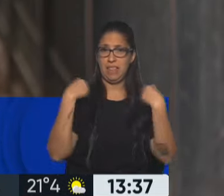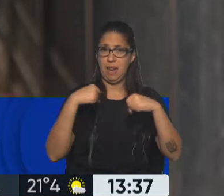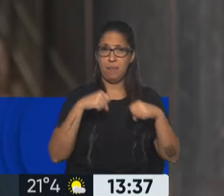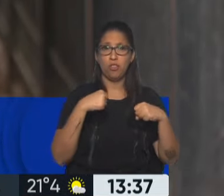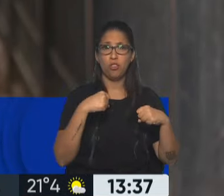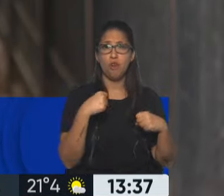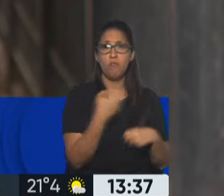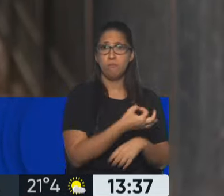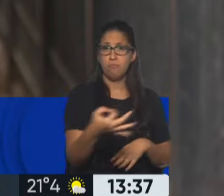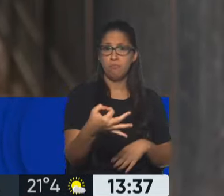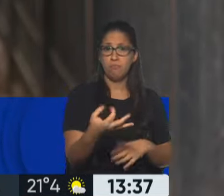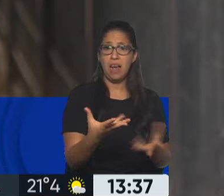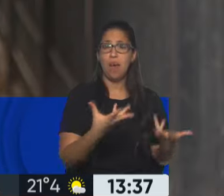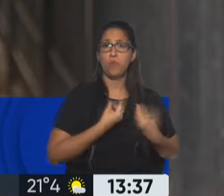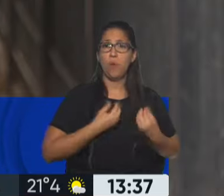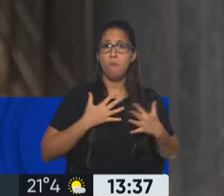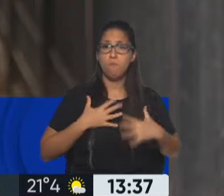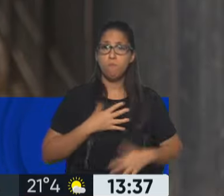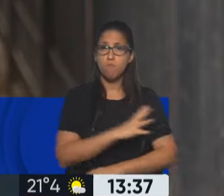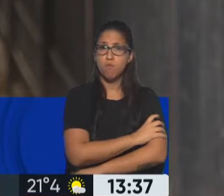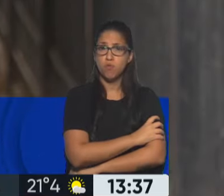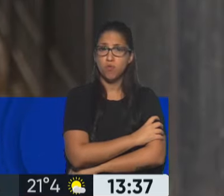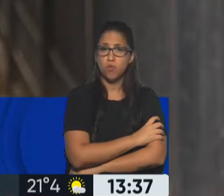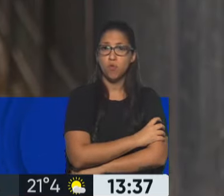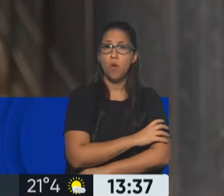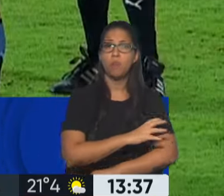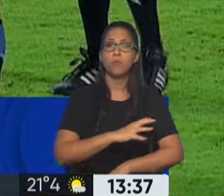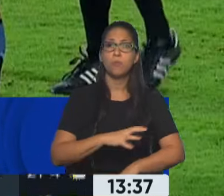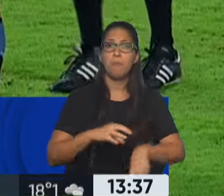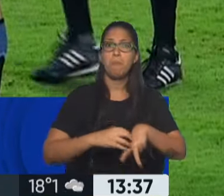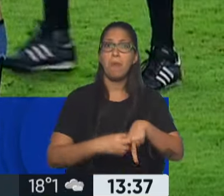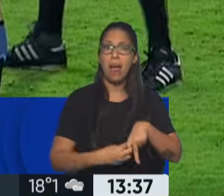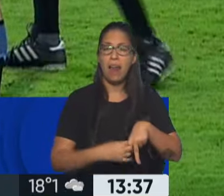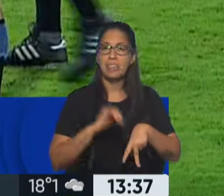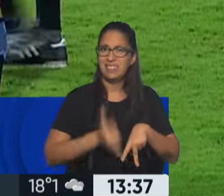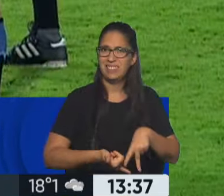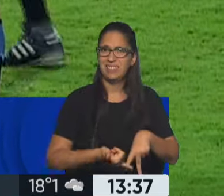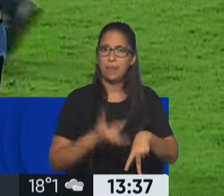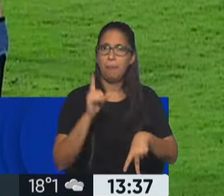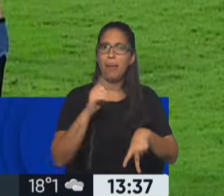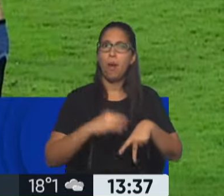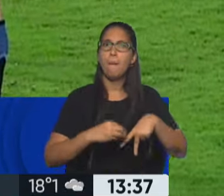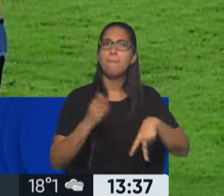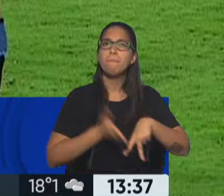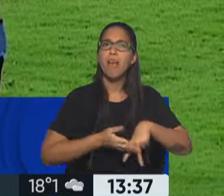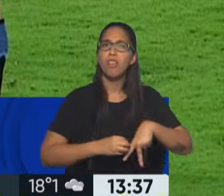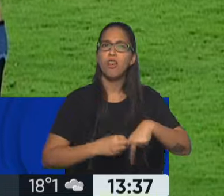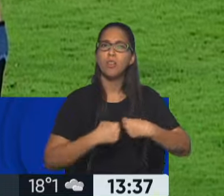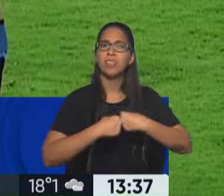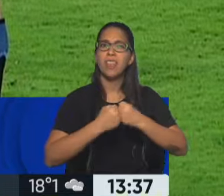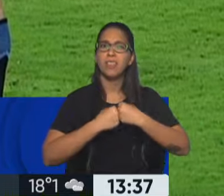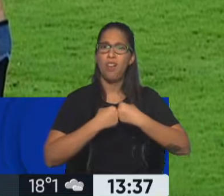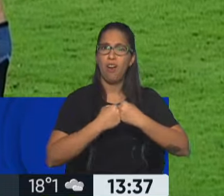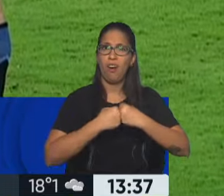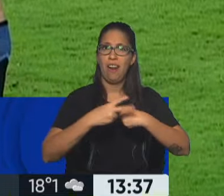correctos fortalecen músculos, las piernas, el muslo, pero lo que está en el medio, que es un tendón, es un ligamento